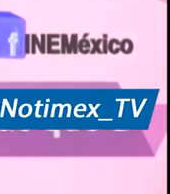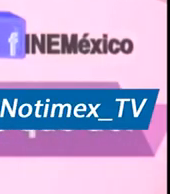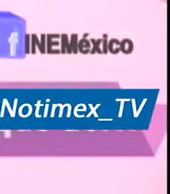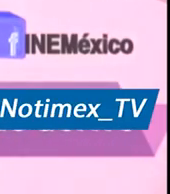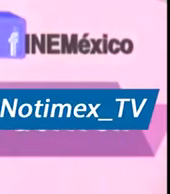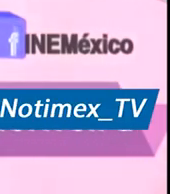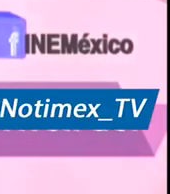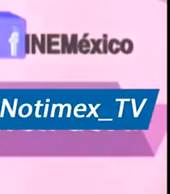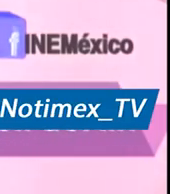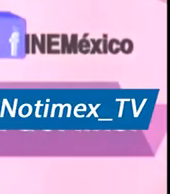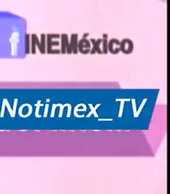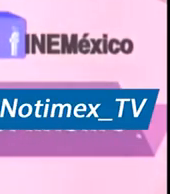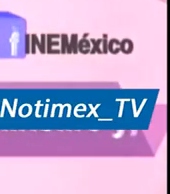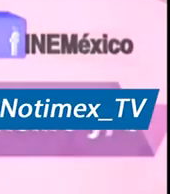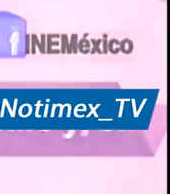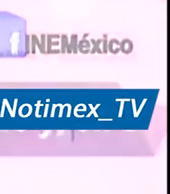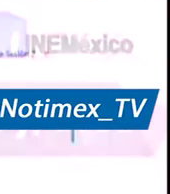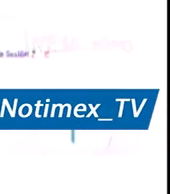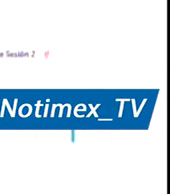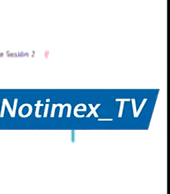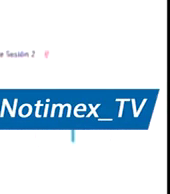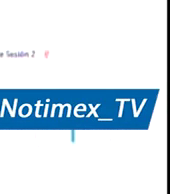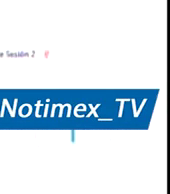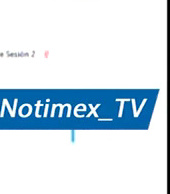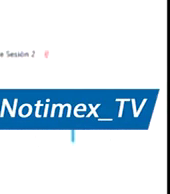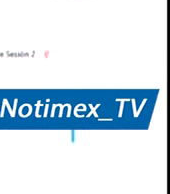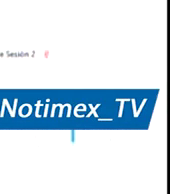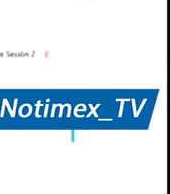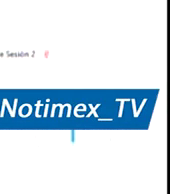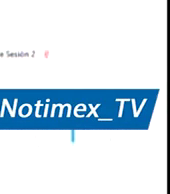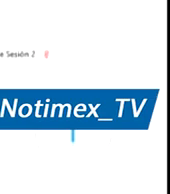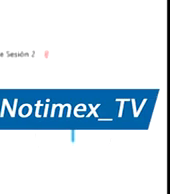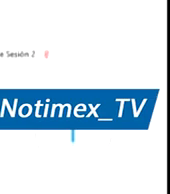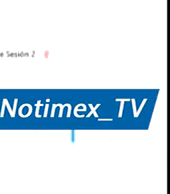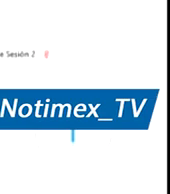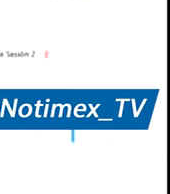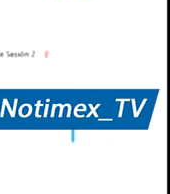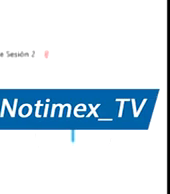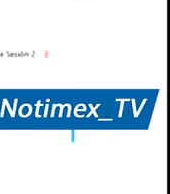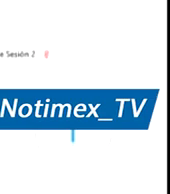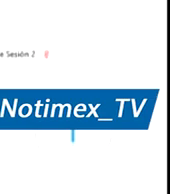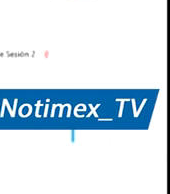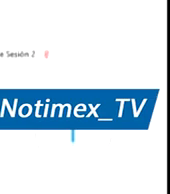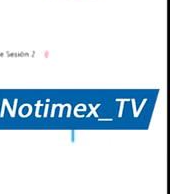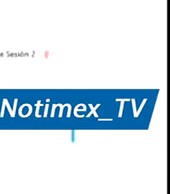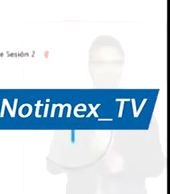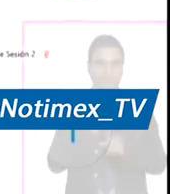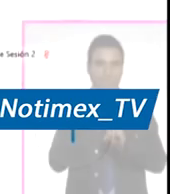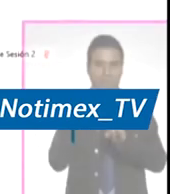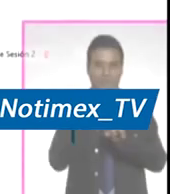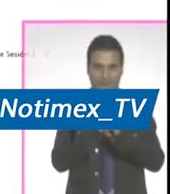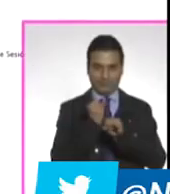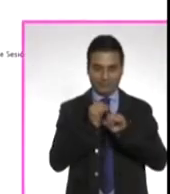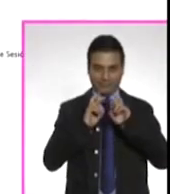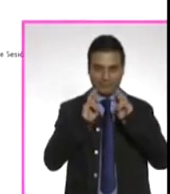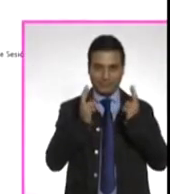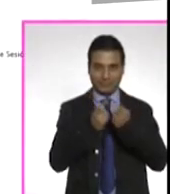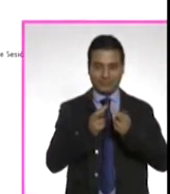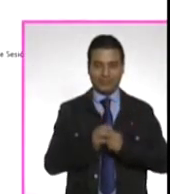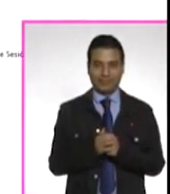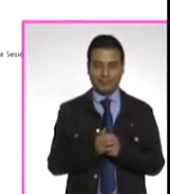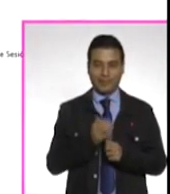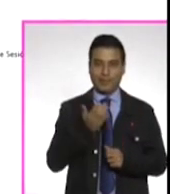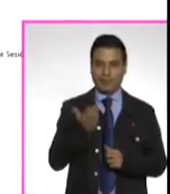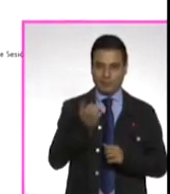Ante la contingencia sanitaria por el COVID-19, la Junta General Ejecutiva del Instituto Nacional Electoral acordó en sesión